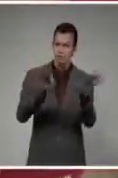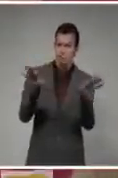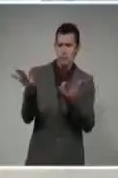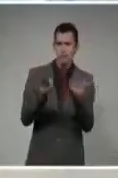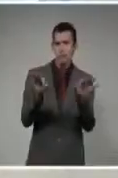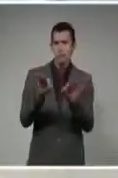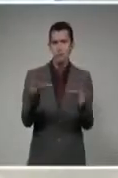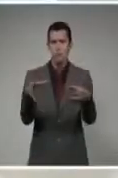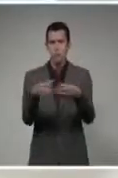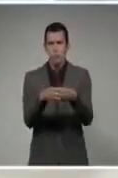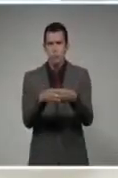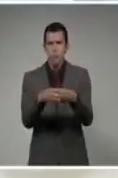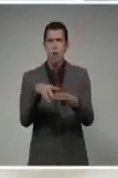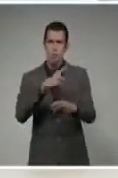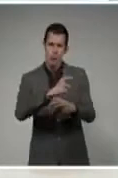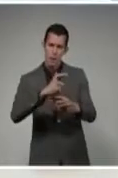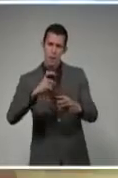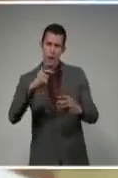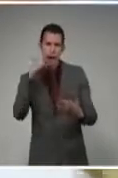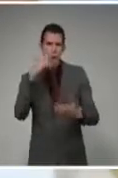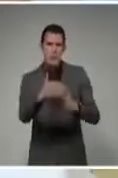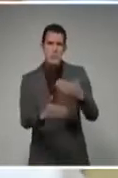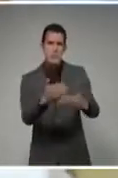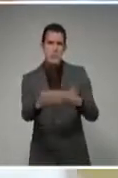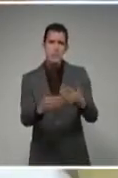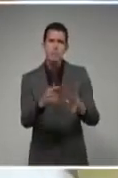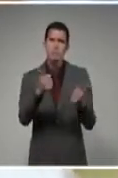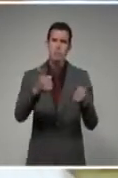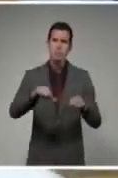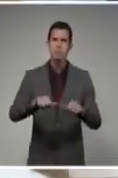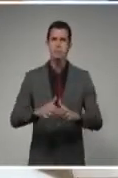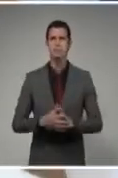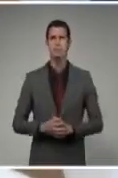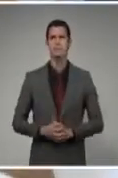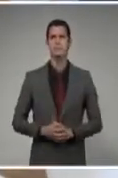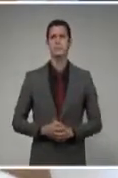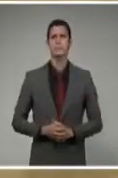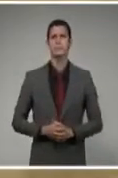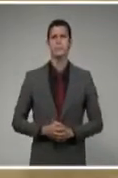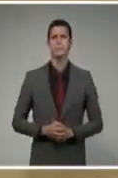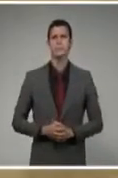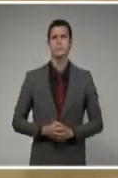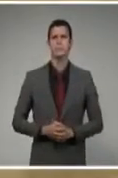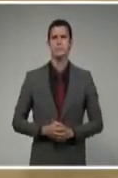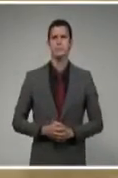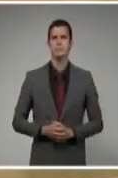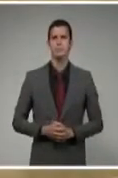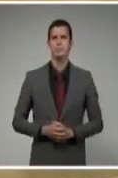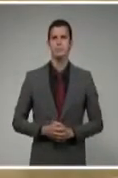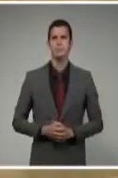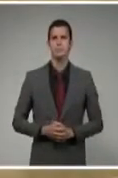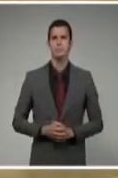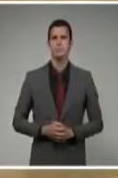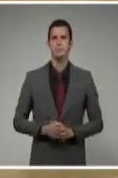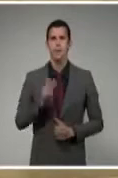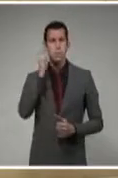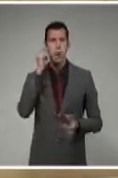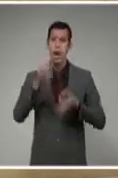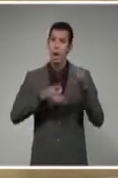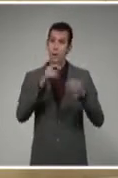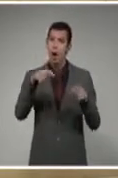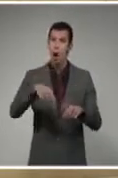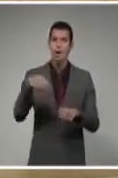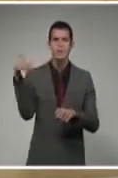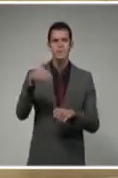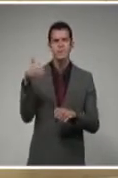para el estudio, con vistas a demostrar su eficacia. Hoy está acudiendo la población que está identificada